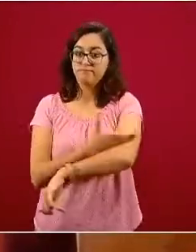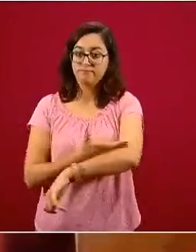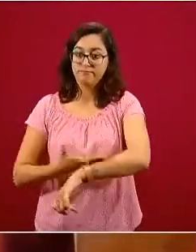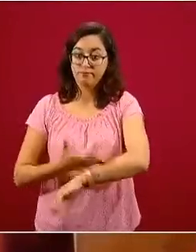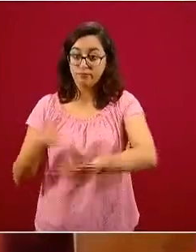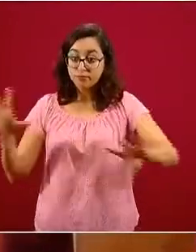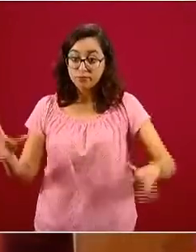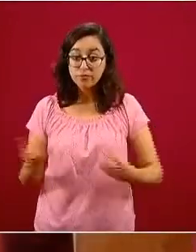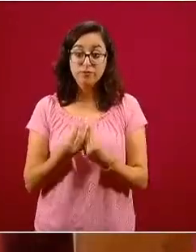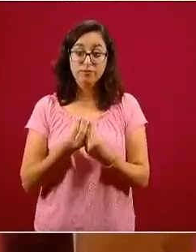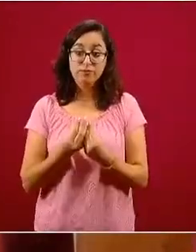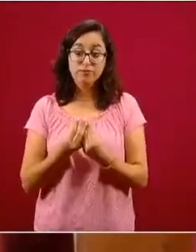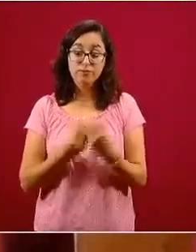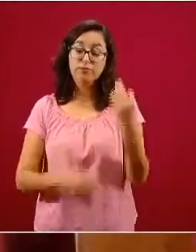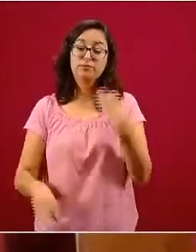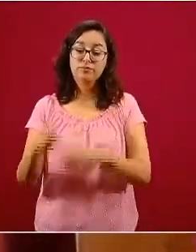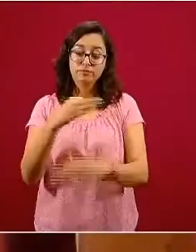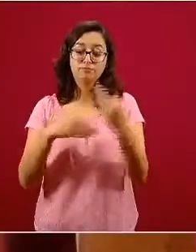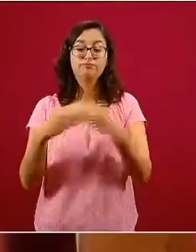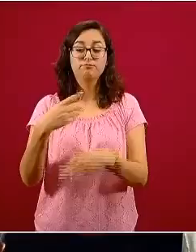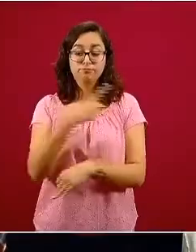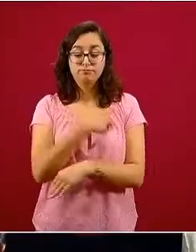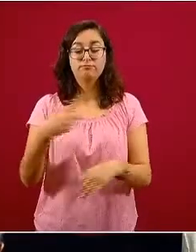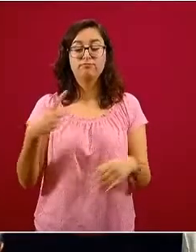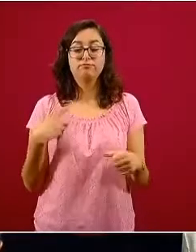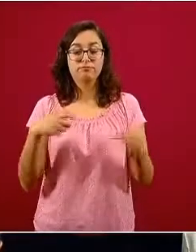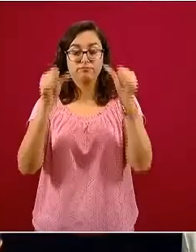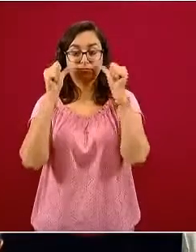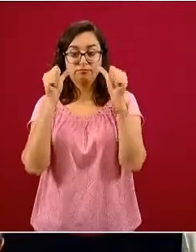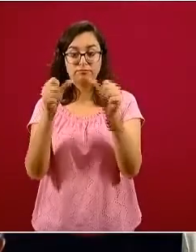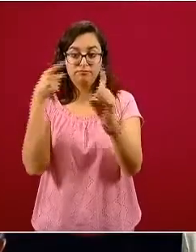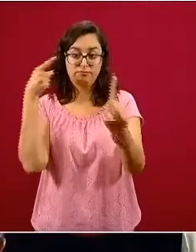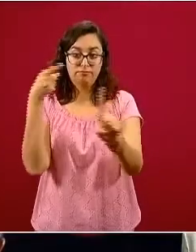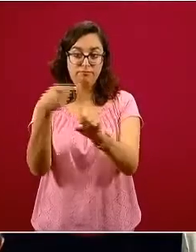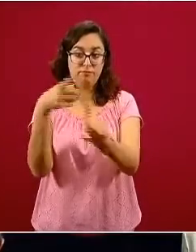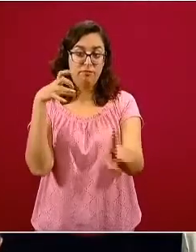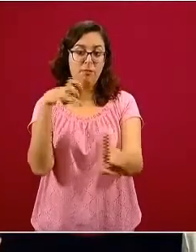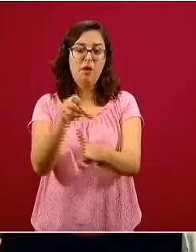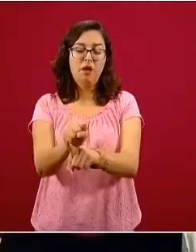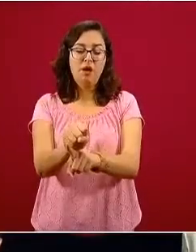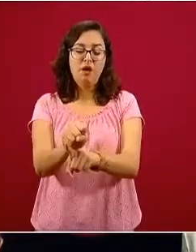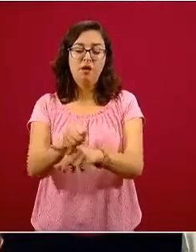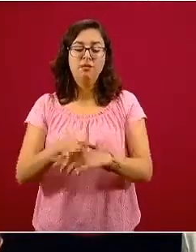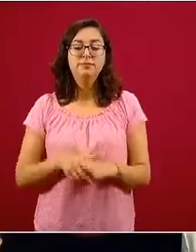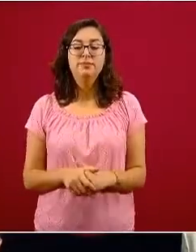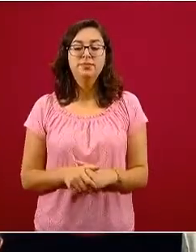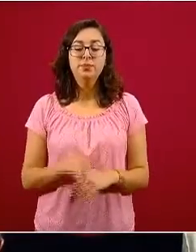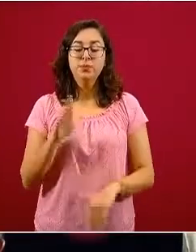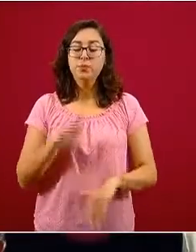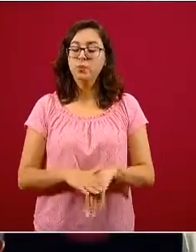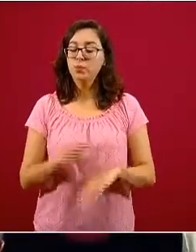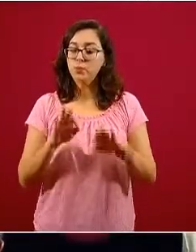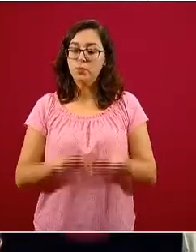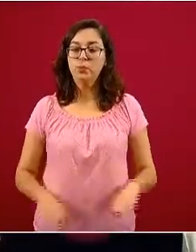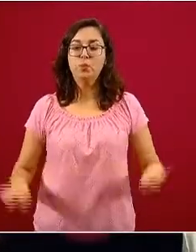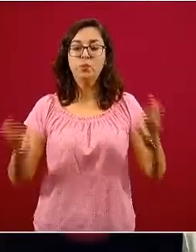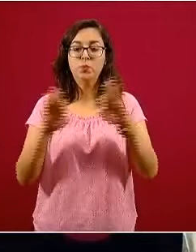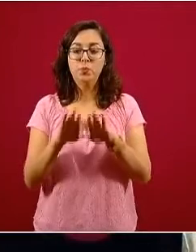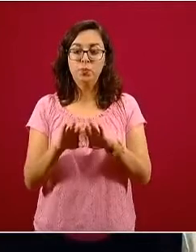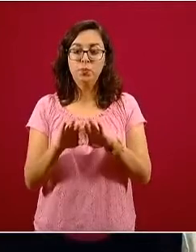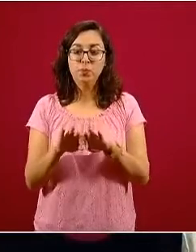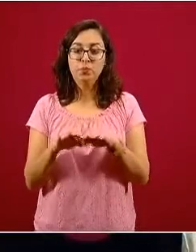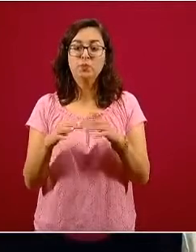viendo. Todos tenemos que contribuir para lograr esto. Y algo muy importante, se requiere un